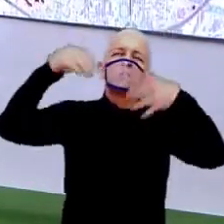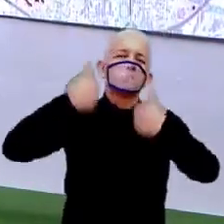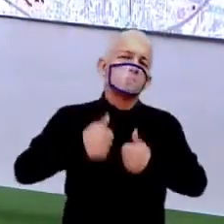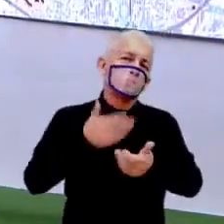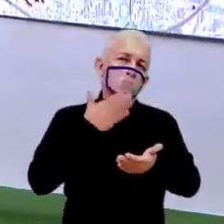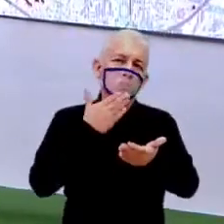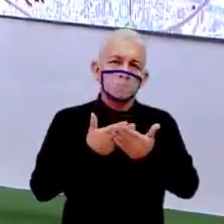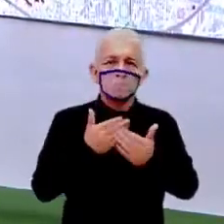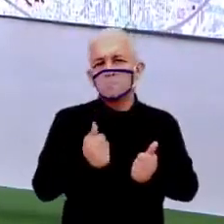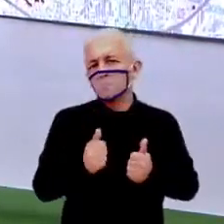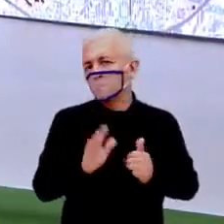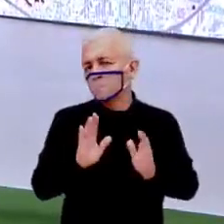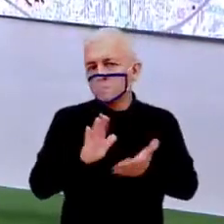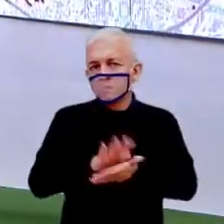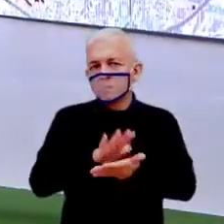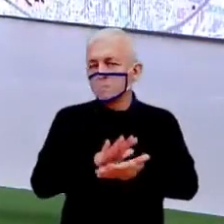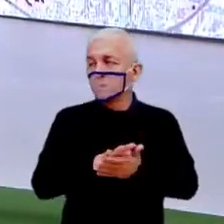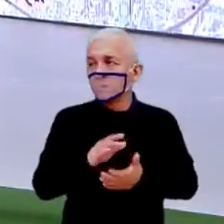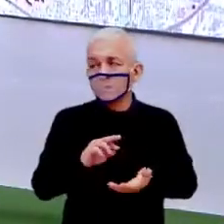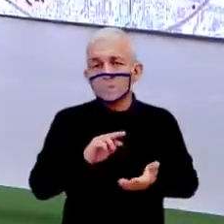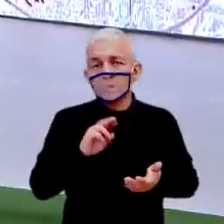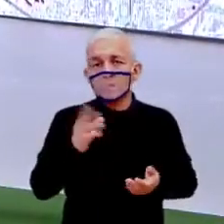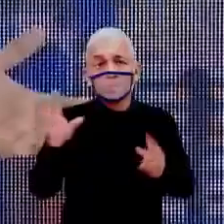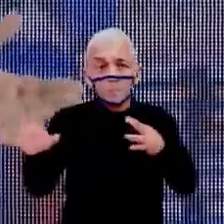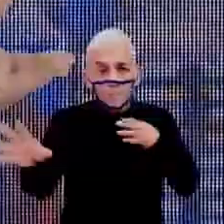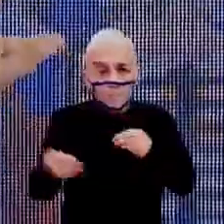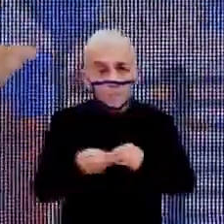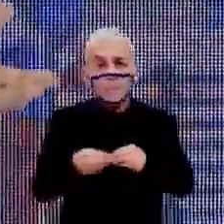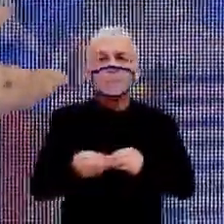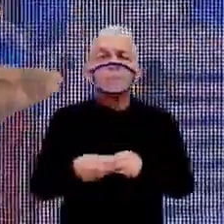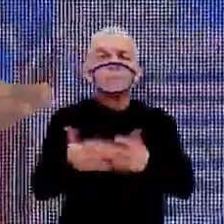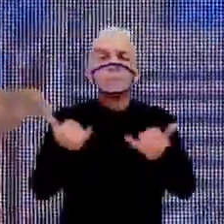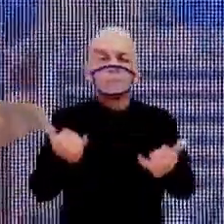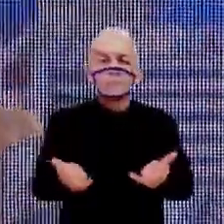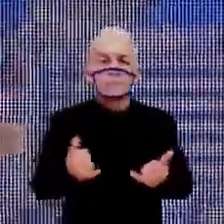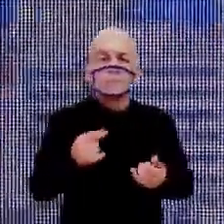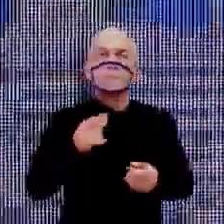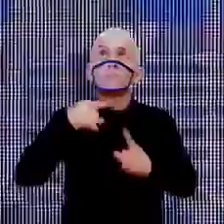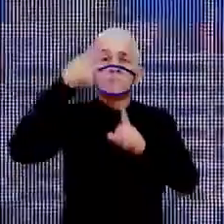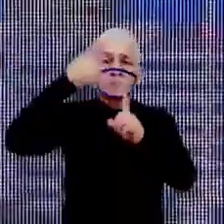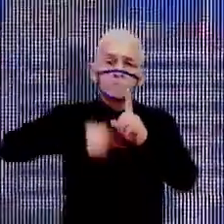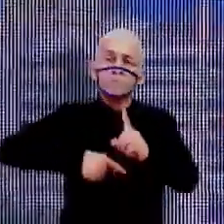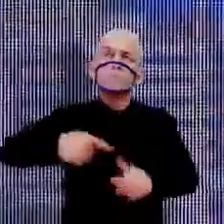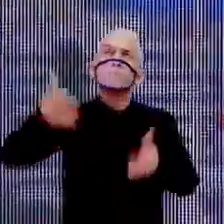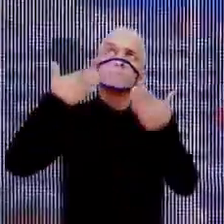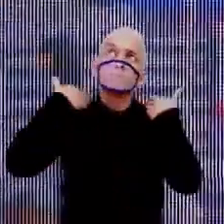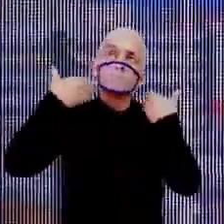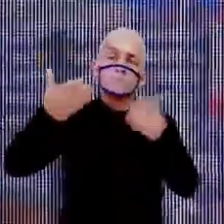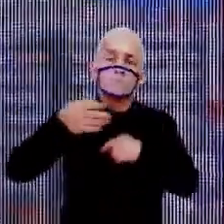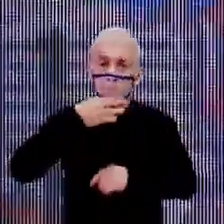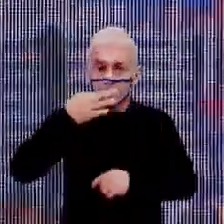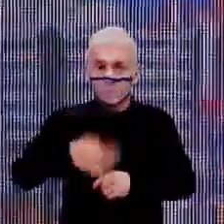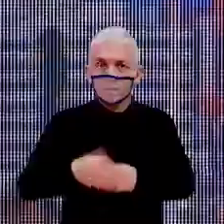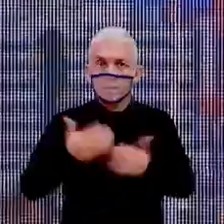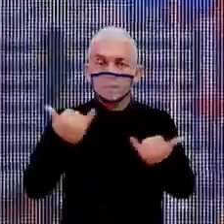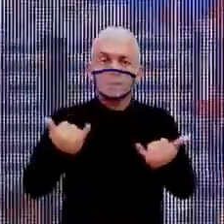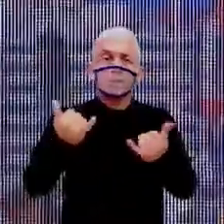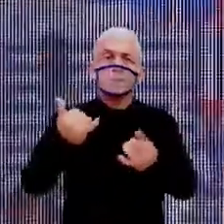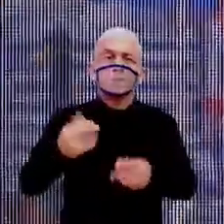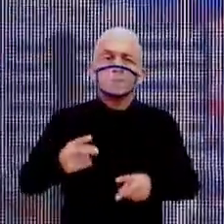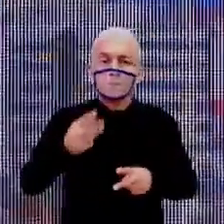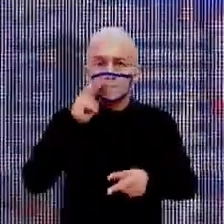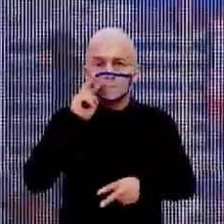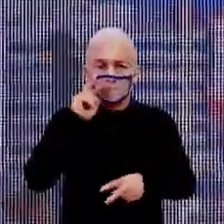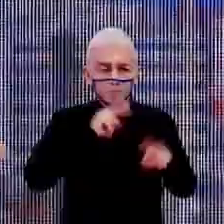más, alcalde, cuando vemos que estamos enfrentados a un cambio climático que es una realidad, que lo podemos ver.